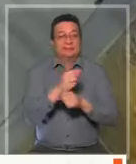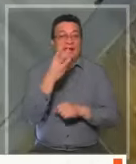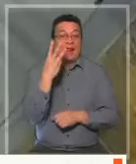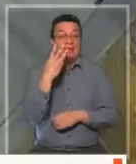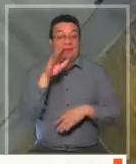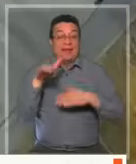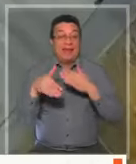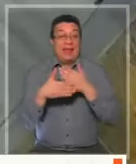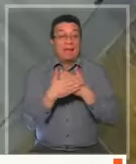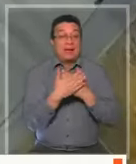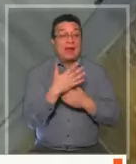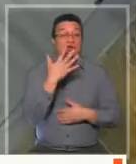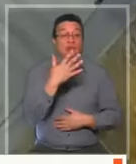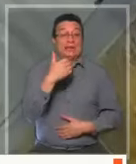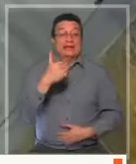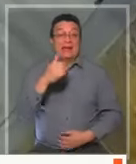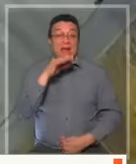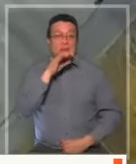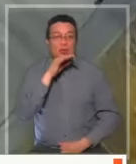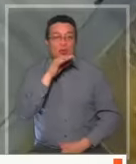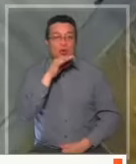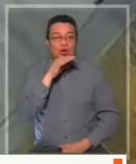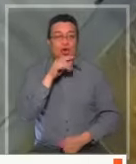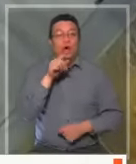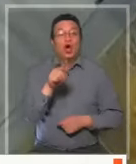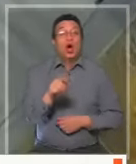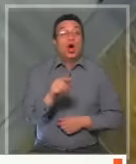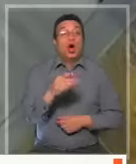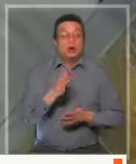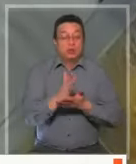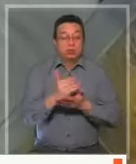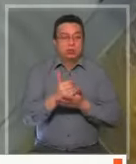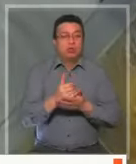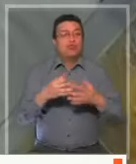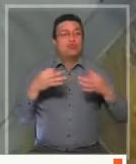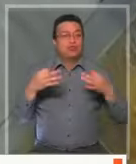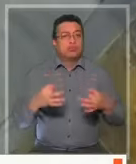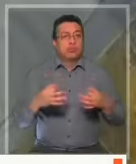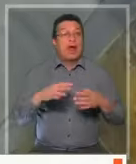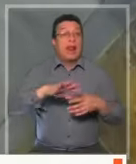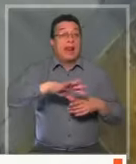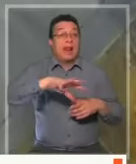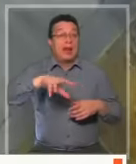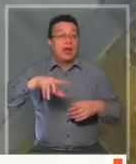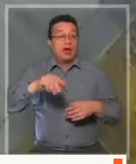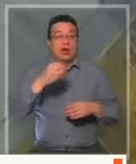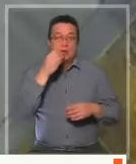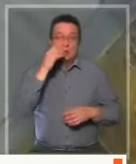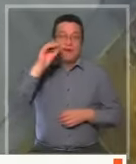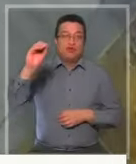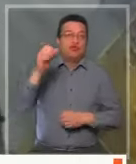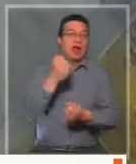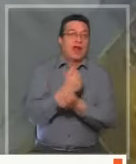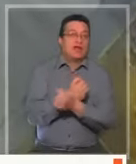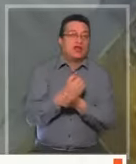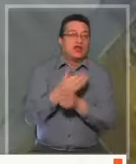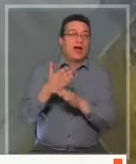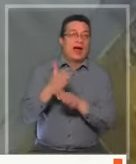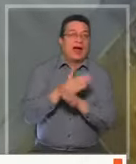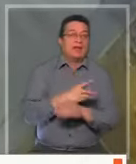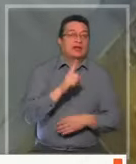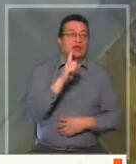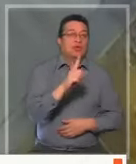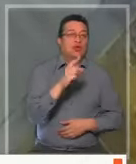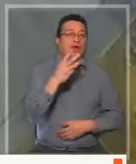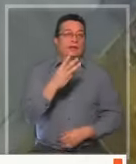la madrugada con 56 minutos. Un robo sumamente planificado. Los ladrones llamaron a carabineros minutos antes al 133 para